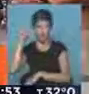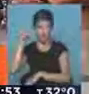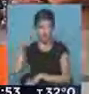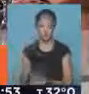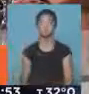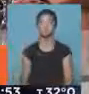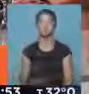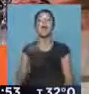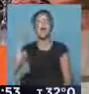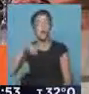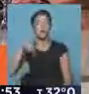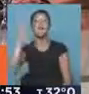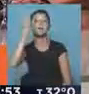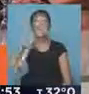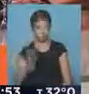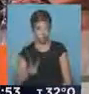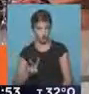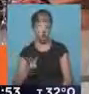está temporalmente cesada en sus funciones